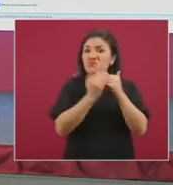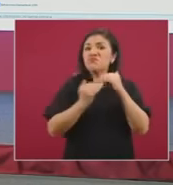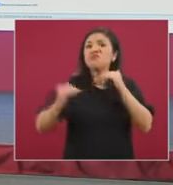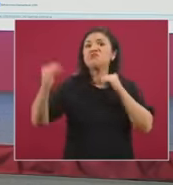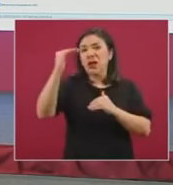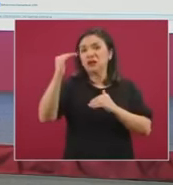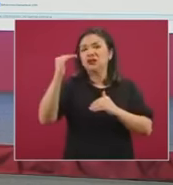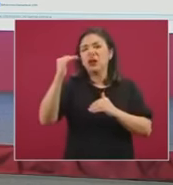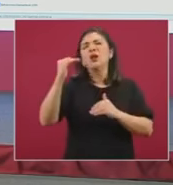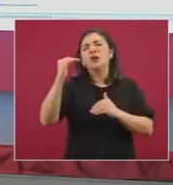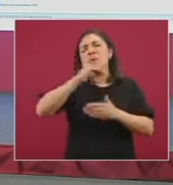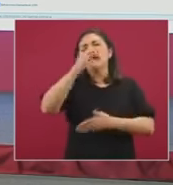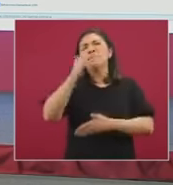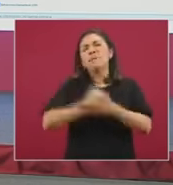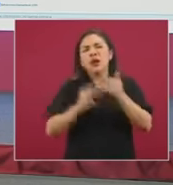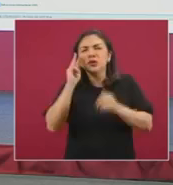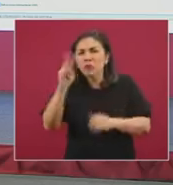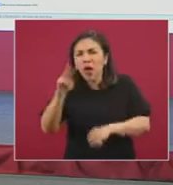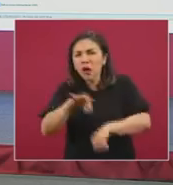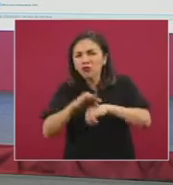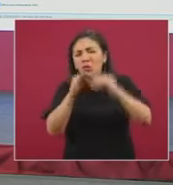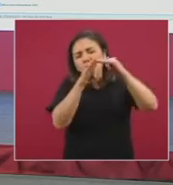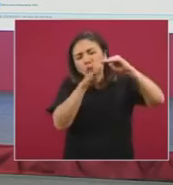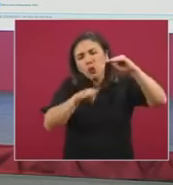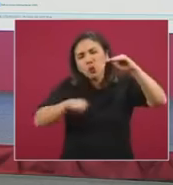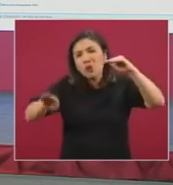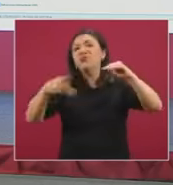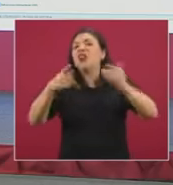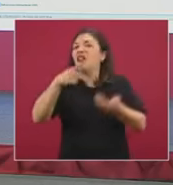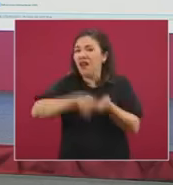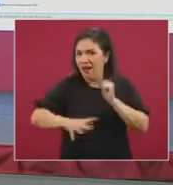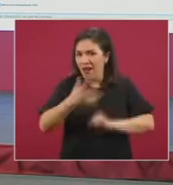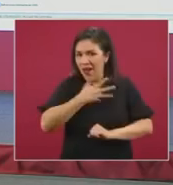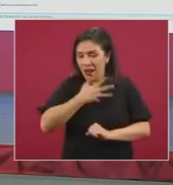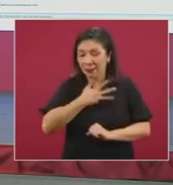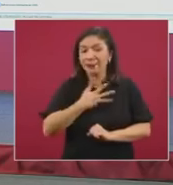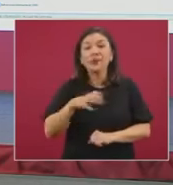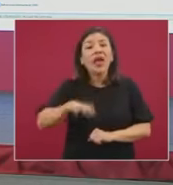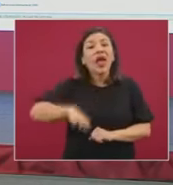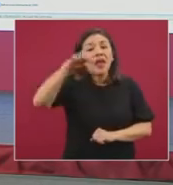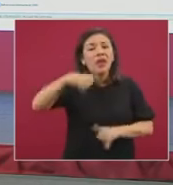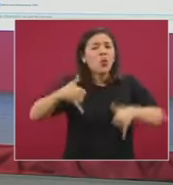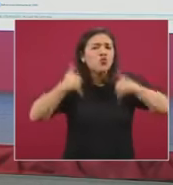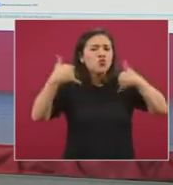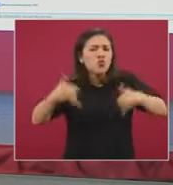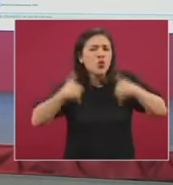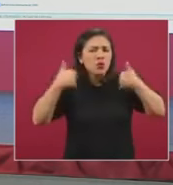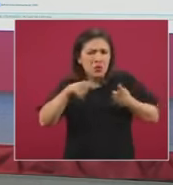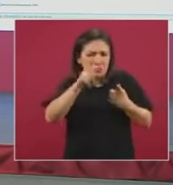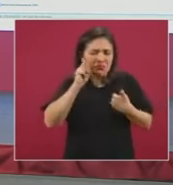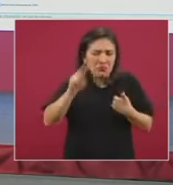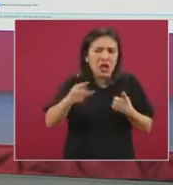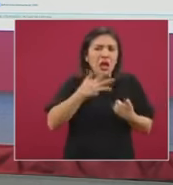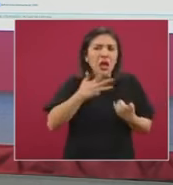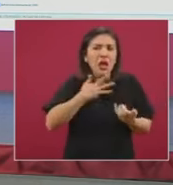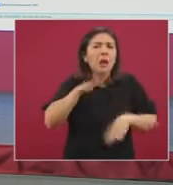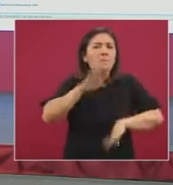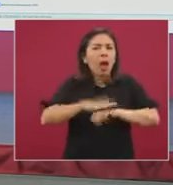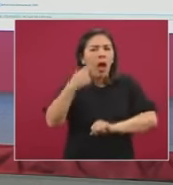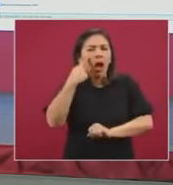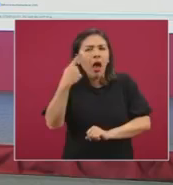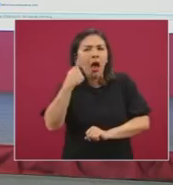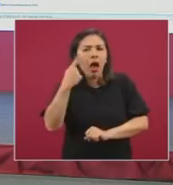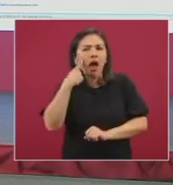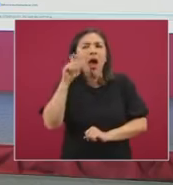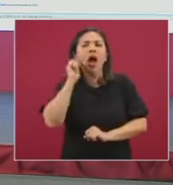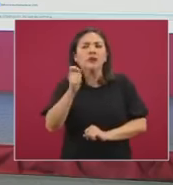aunque menor a lo que se había presentado antes. En el caso de menores tenemos esta observación de que en general se ha visto